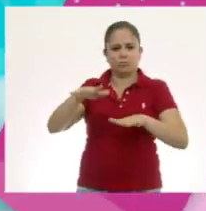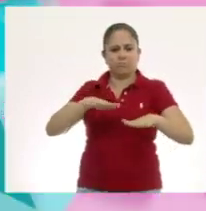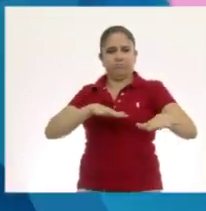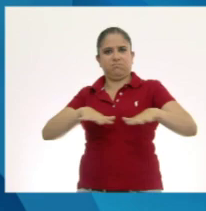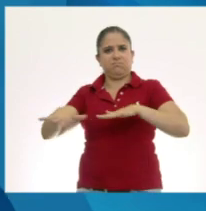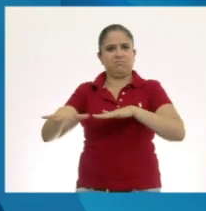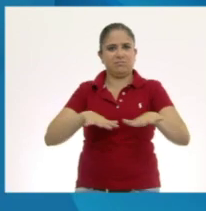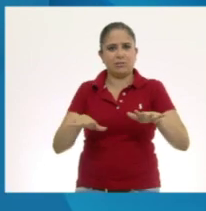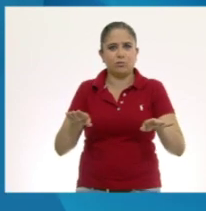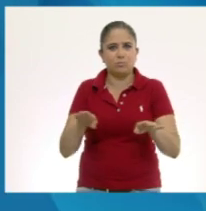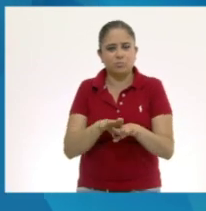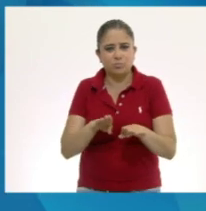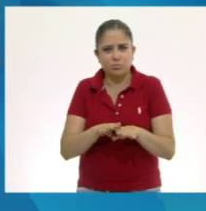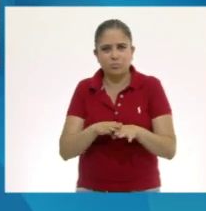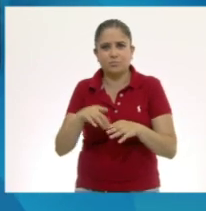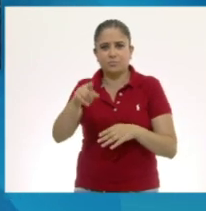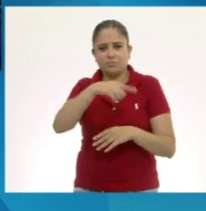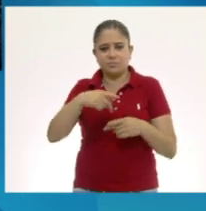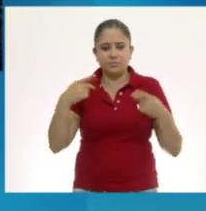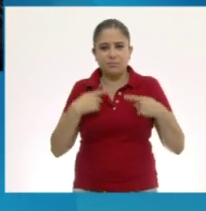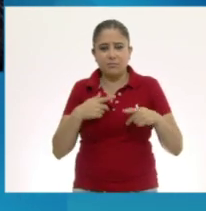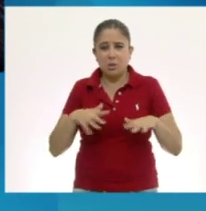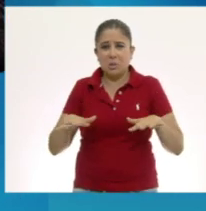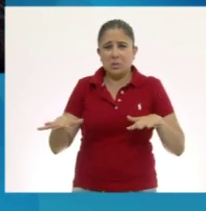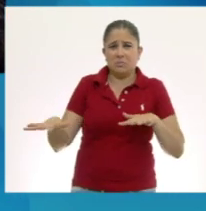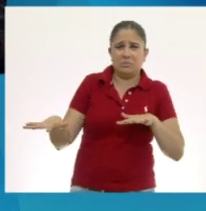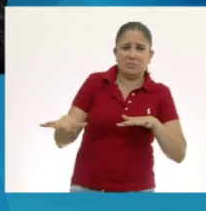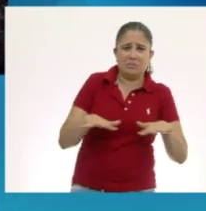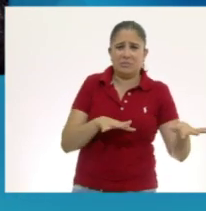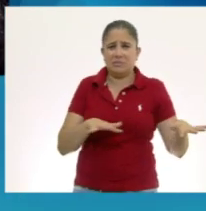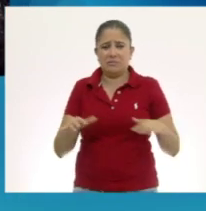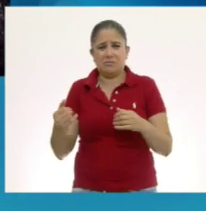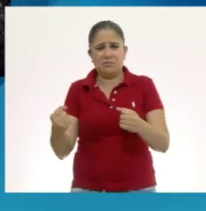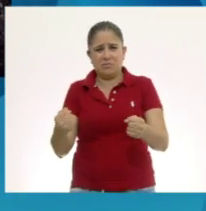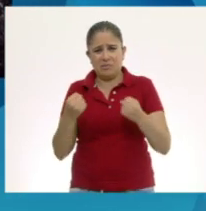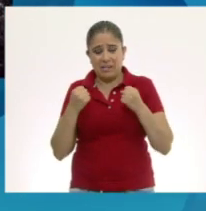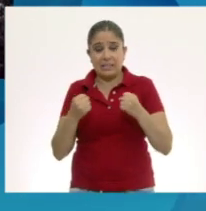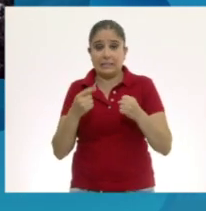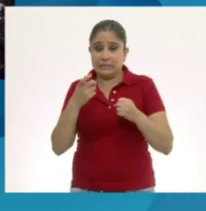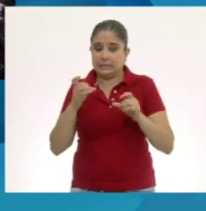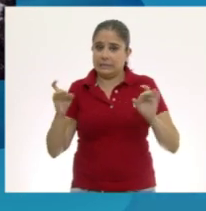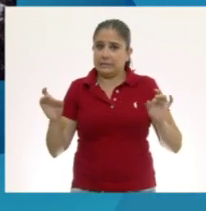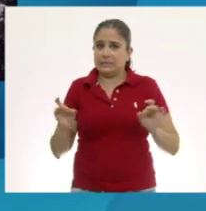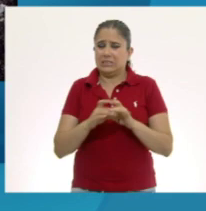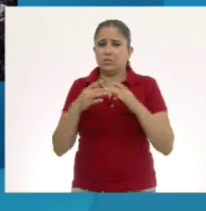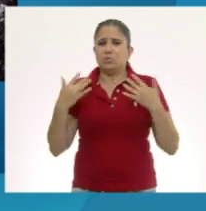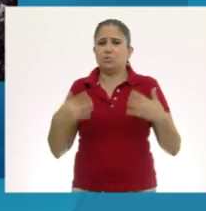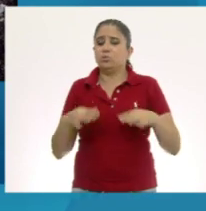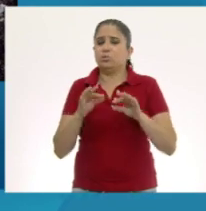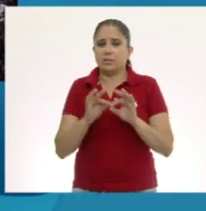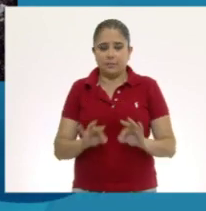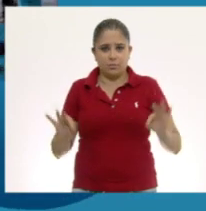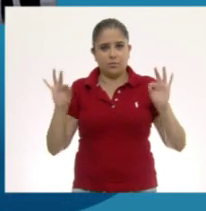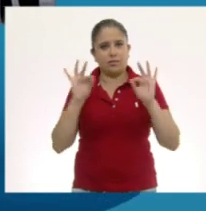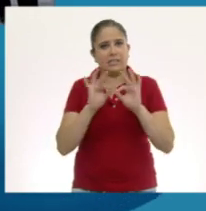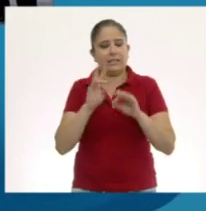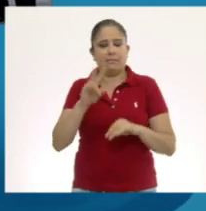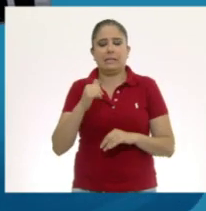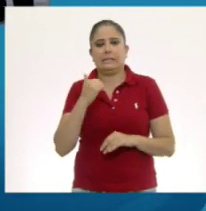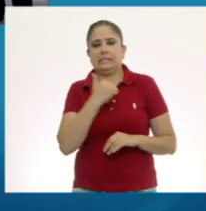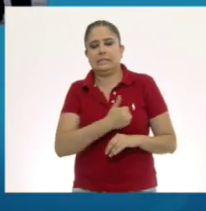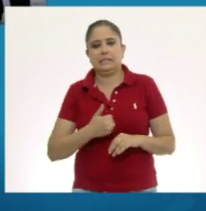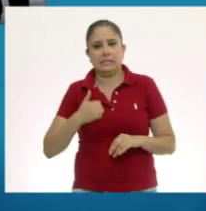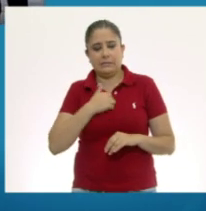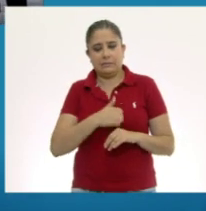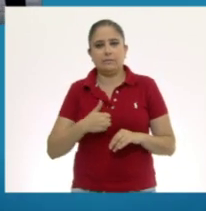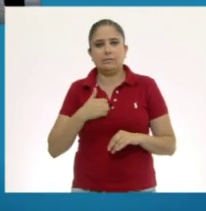sociedad respondió ante ese evento? Porque son eventos muy importantes, lamentables,